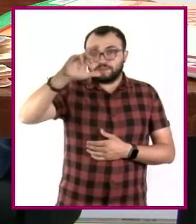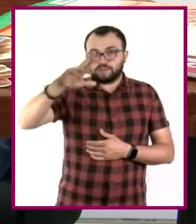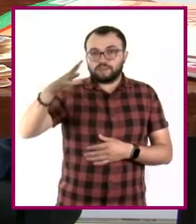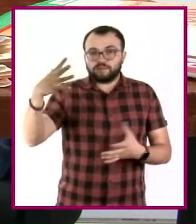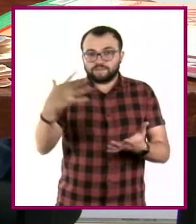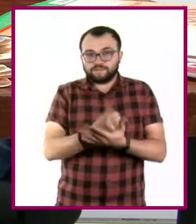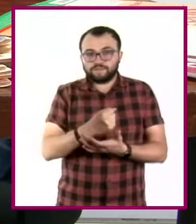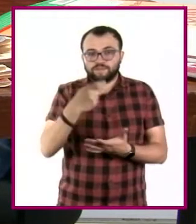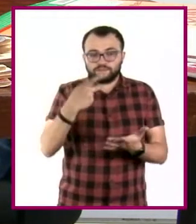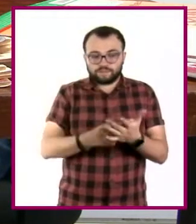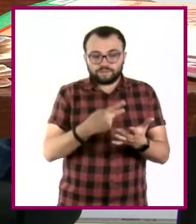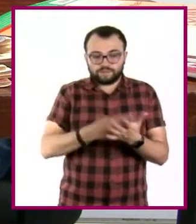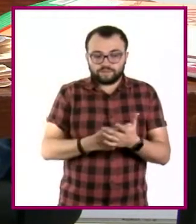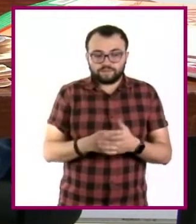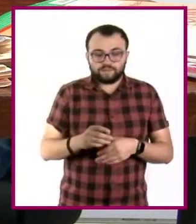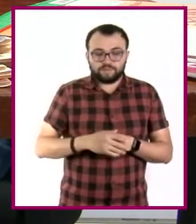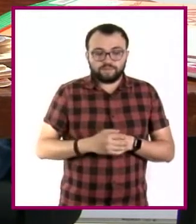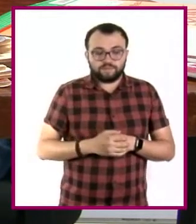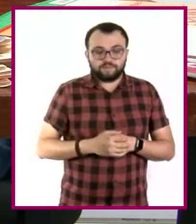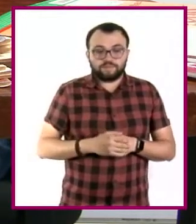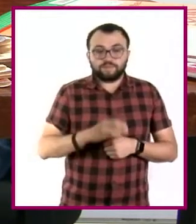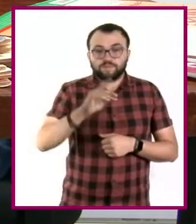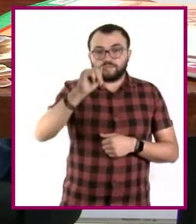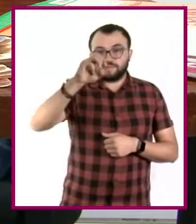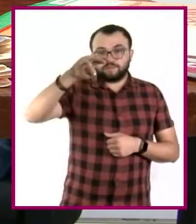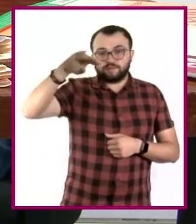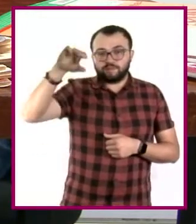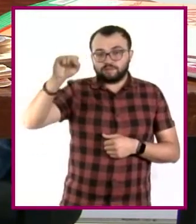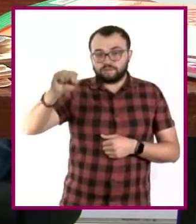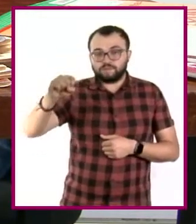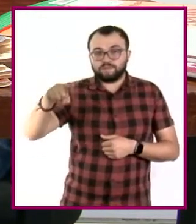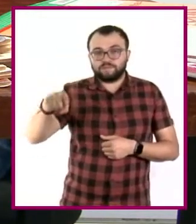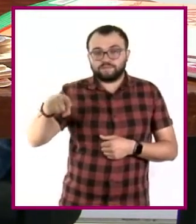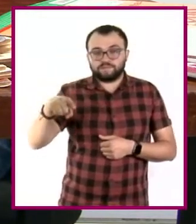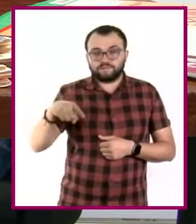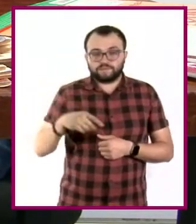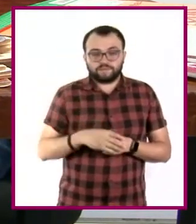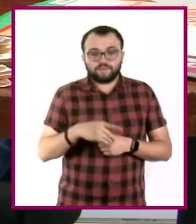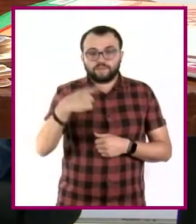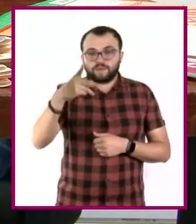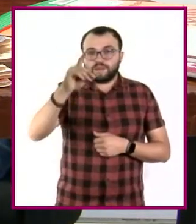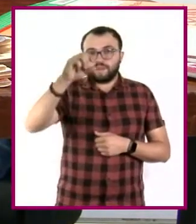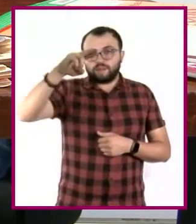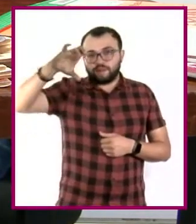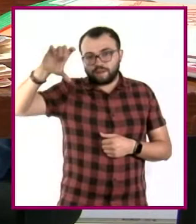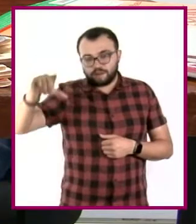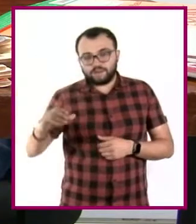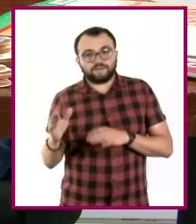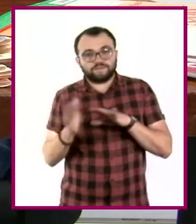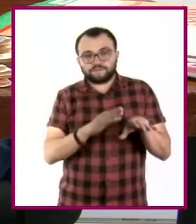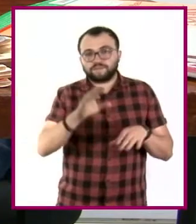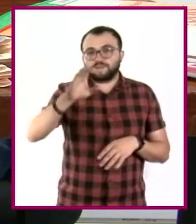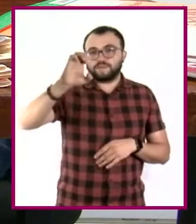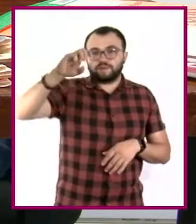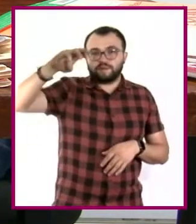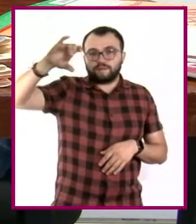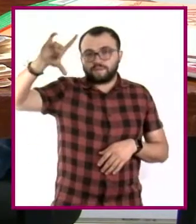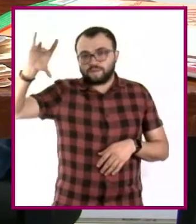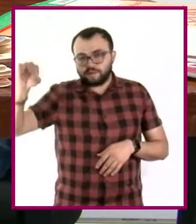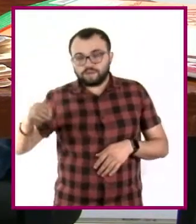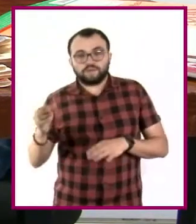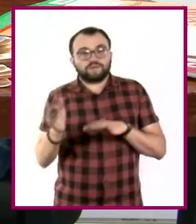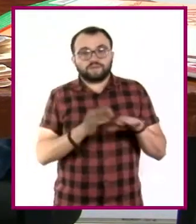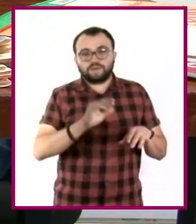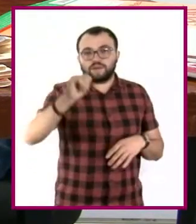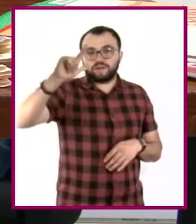ganaron la de plata. Tomás Cantú de la Ciudad de México, Daniel Ochoa de Tamaulipas, Emilio Ramos de Sinaloa y